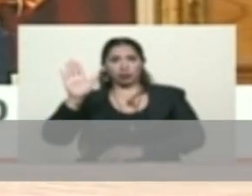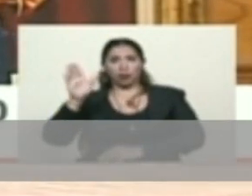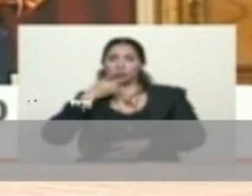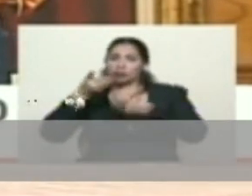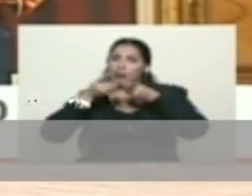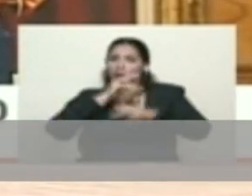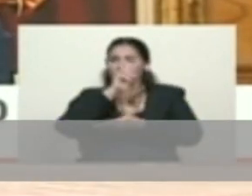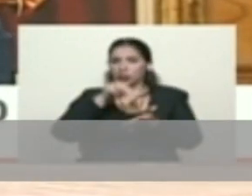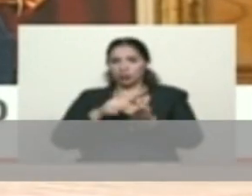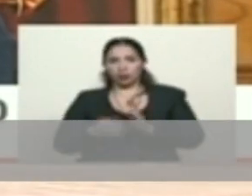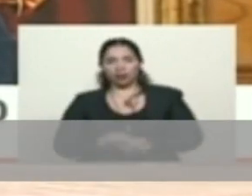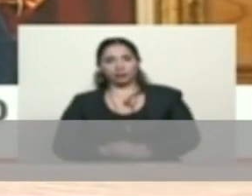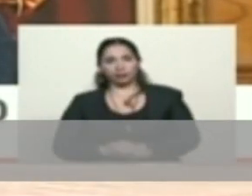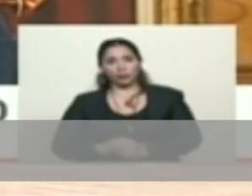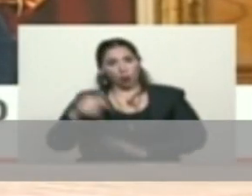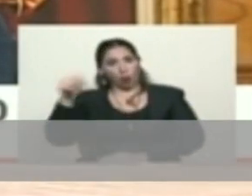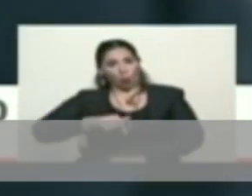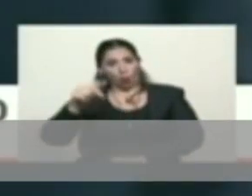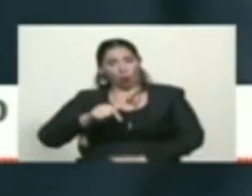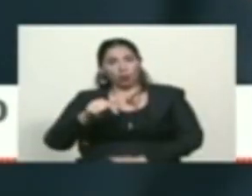nacional. Hoy,